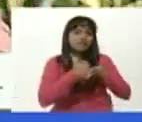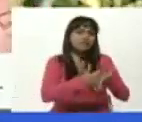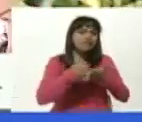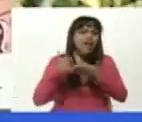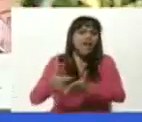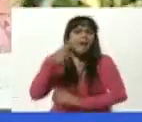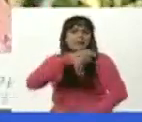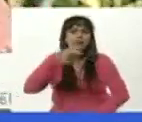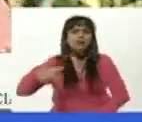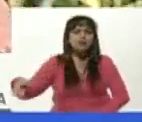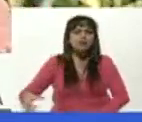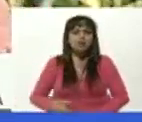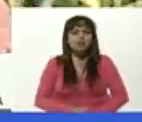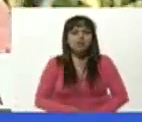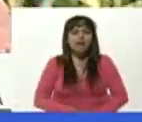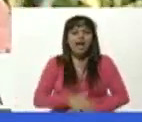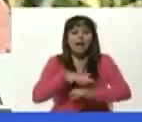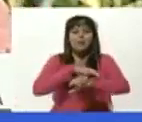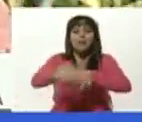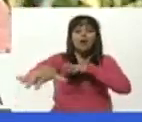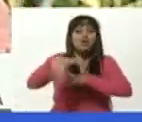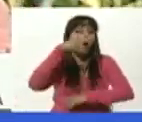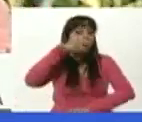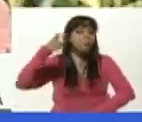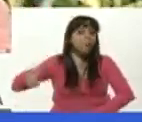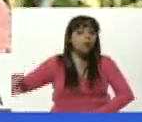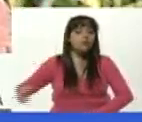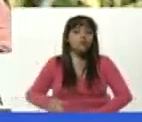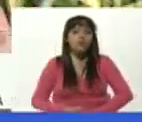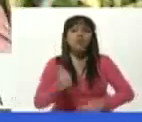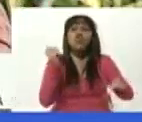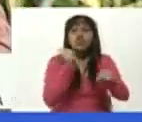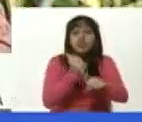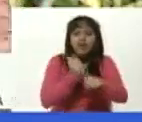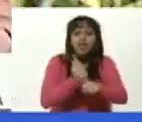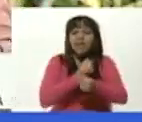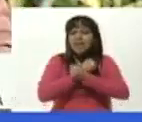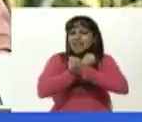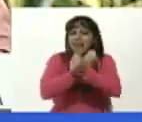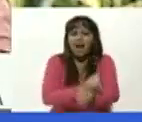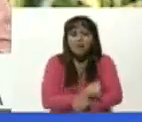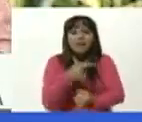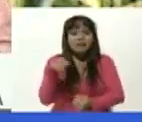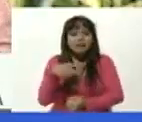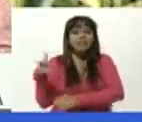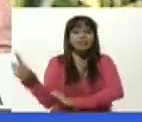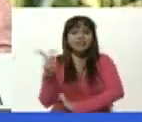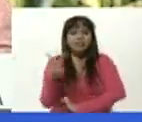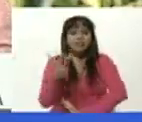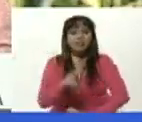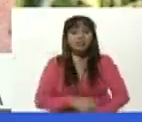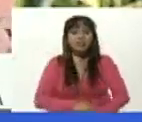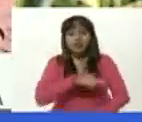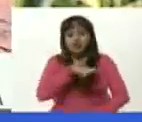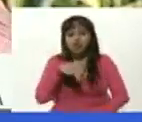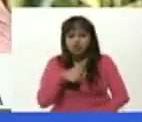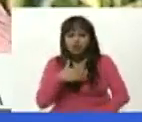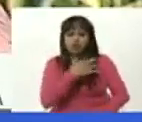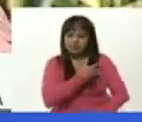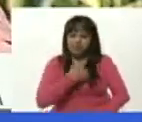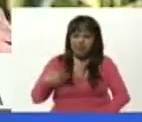la gente, en las mayorías, en los que trabajan, en los que aman. Esa es la Venezuela que nosotros